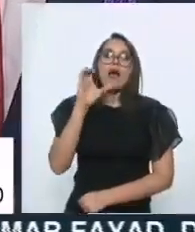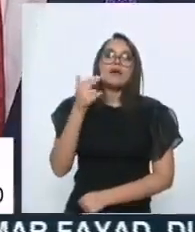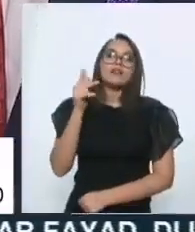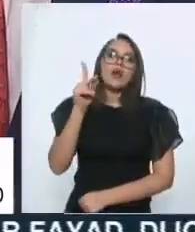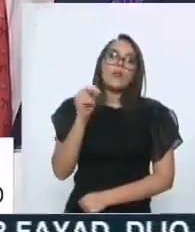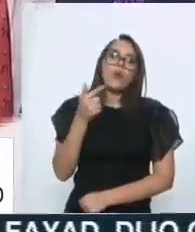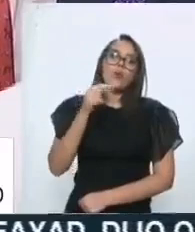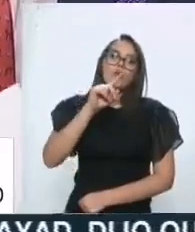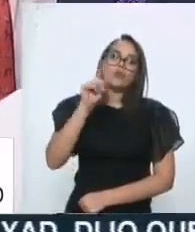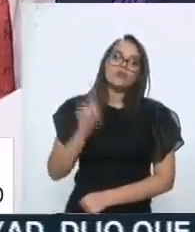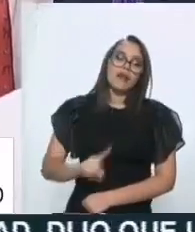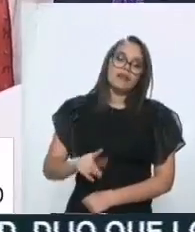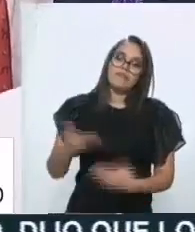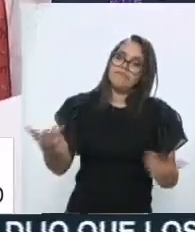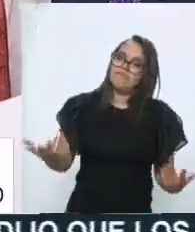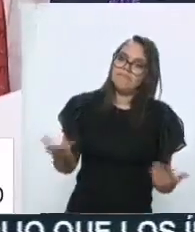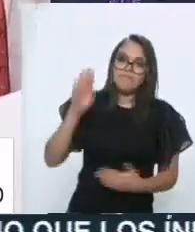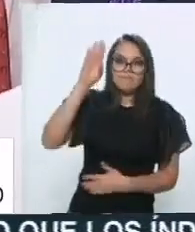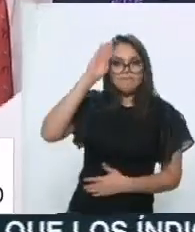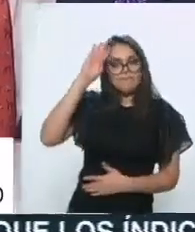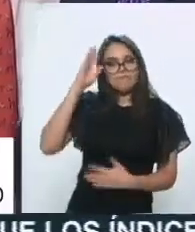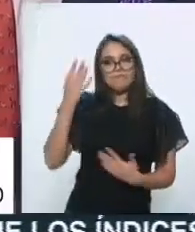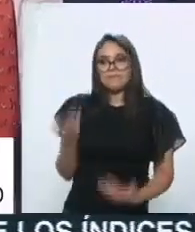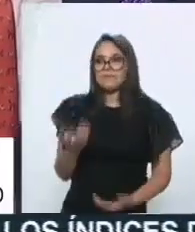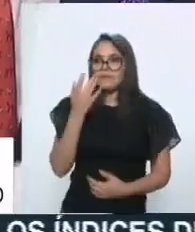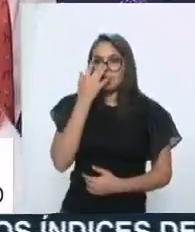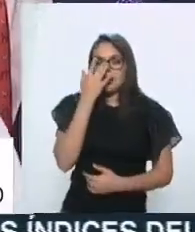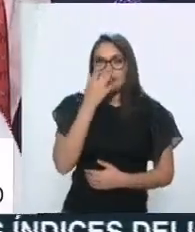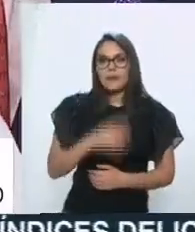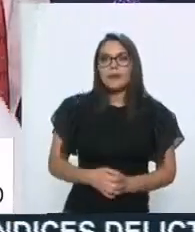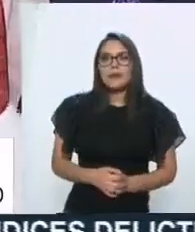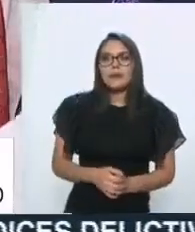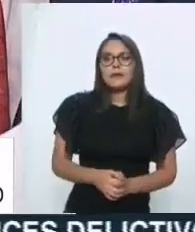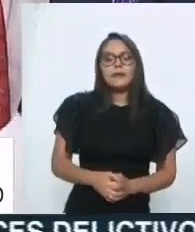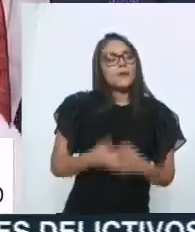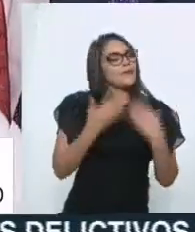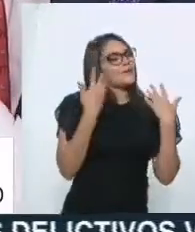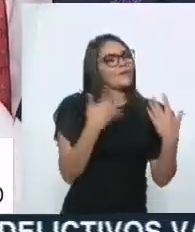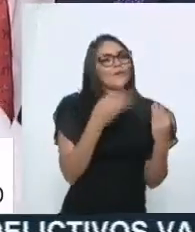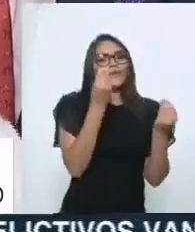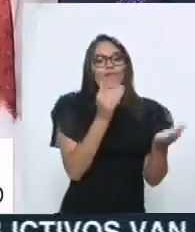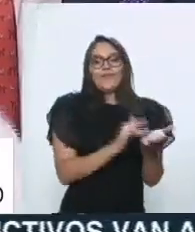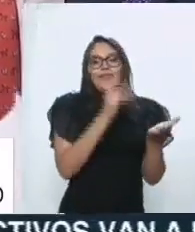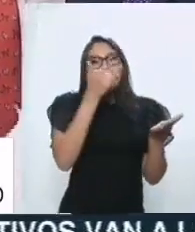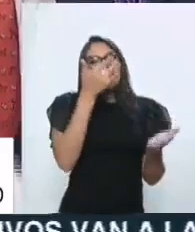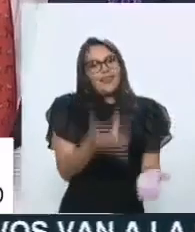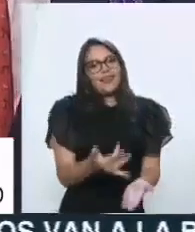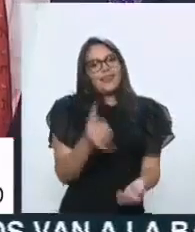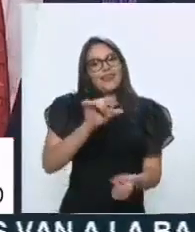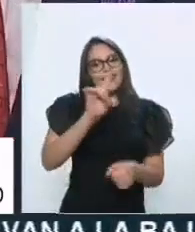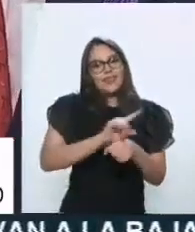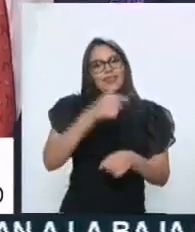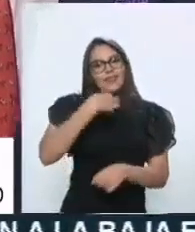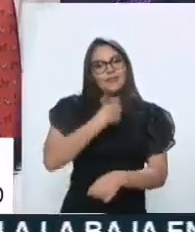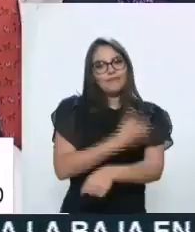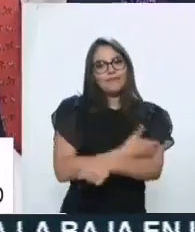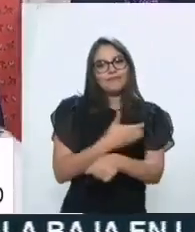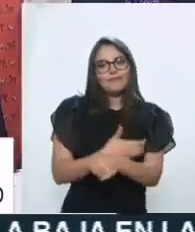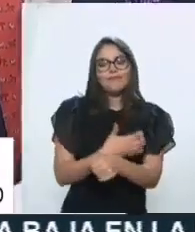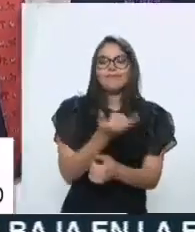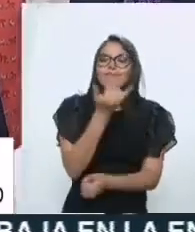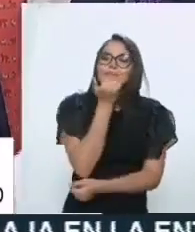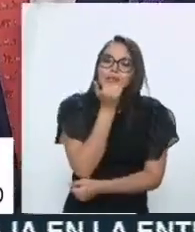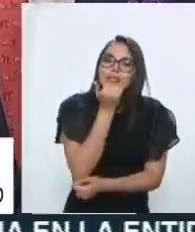Ni más ni menos, Javier, ni más ni menos que al Chapo Guzmán. Pues muchísimas gracias, Javier Schutte, Ricord, por habernos acompañado. Finalmente se nos acaba el